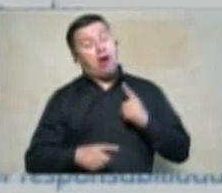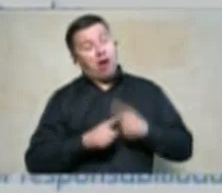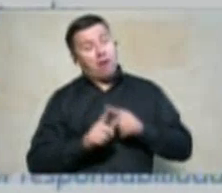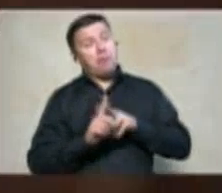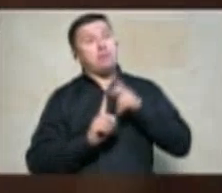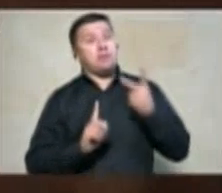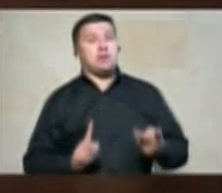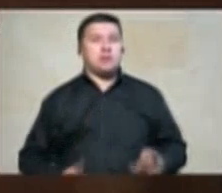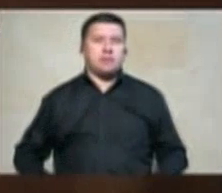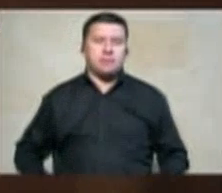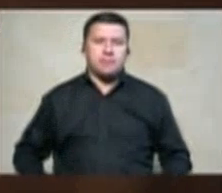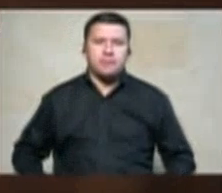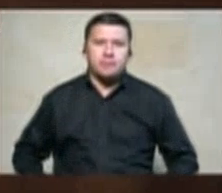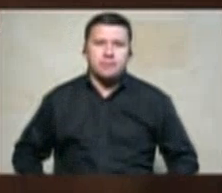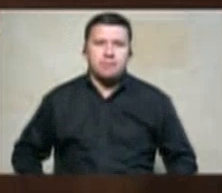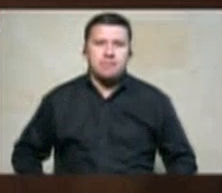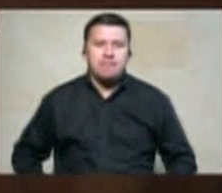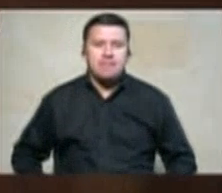víctimas.